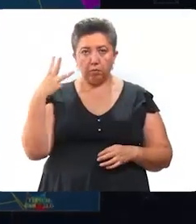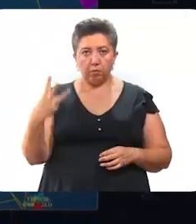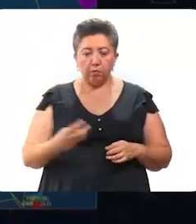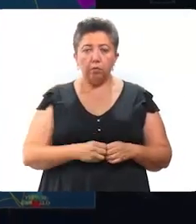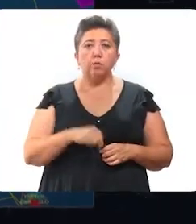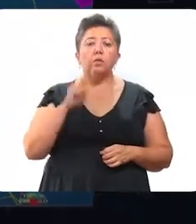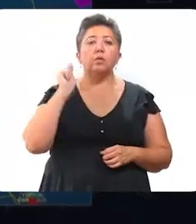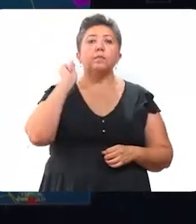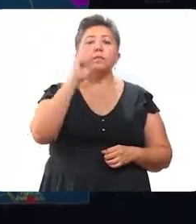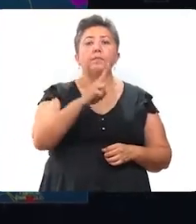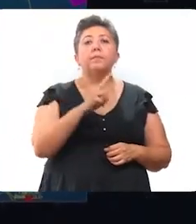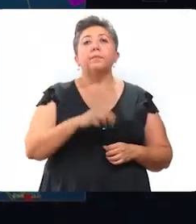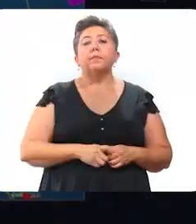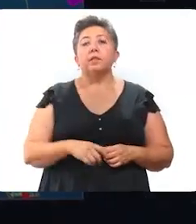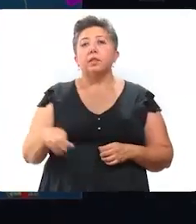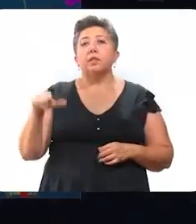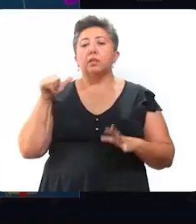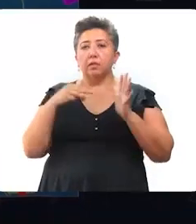17.643 en la zona norte,